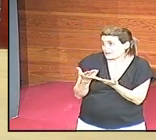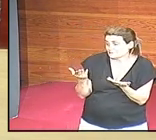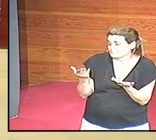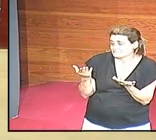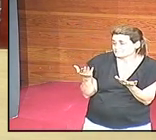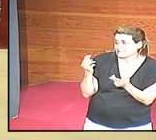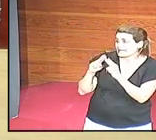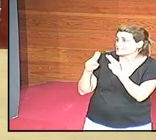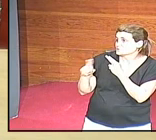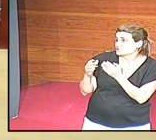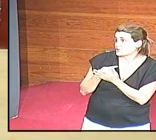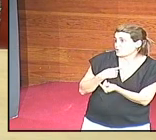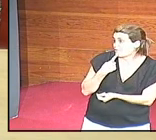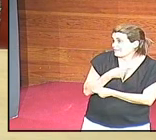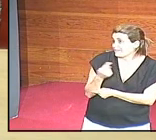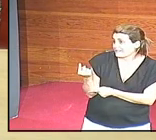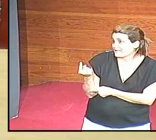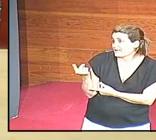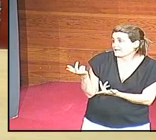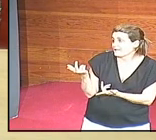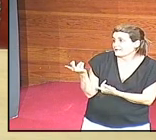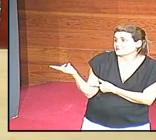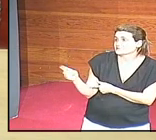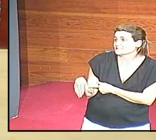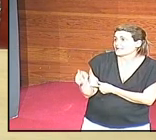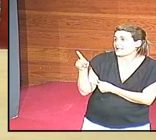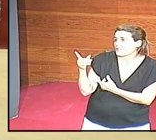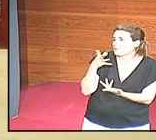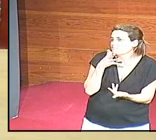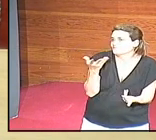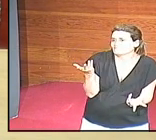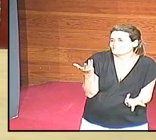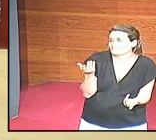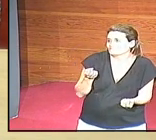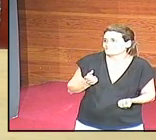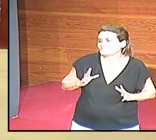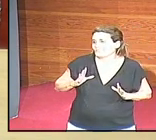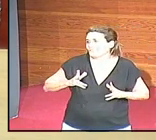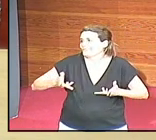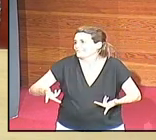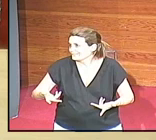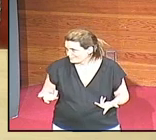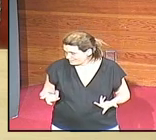toda respuesta que te diga será una osadía basada